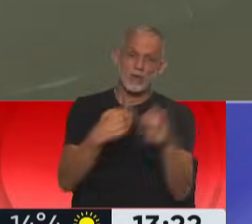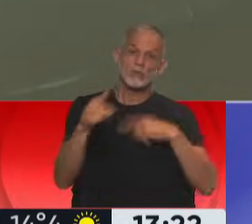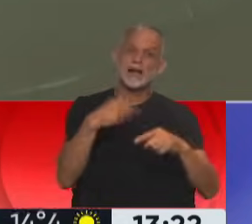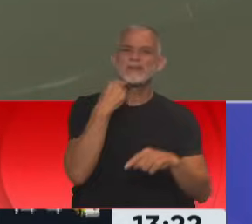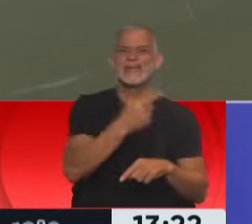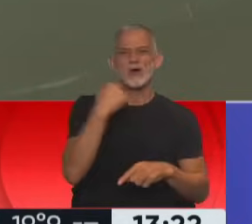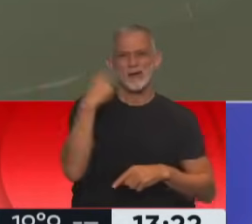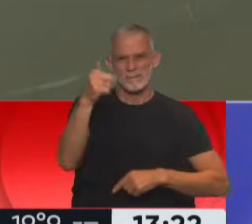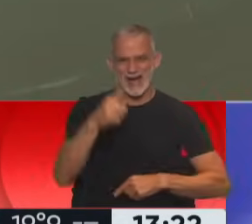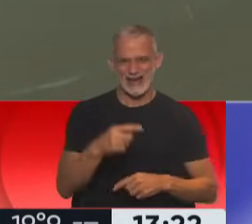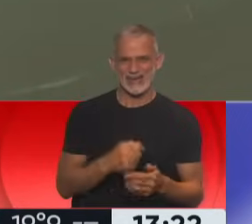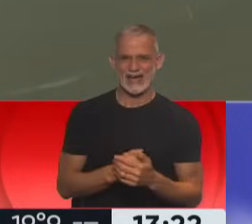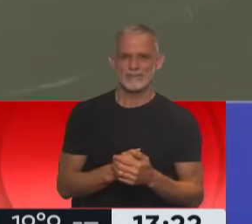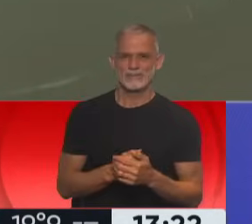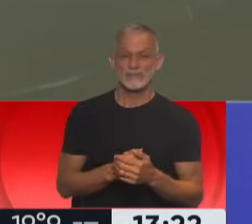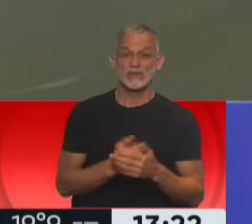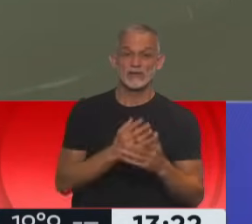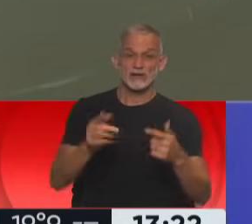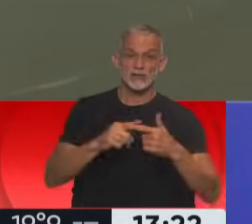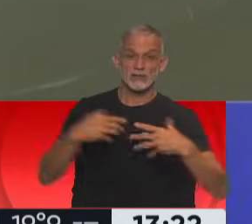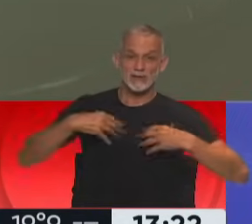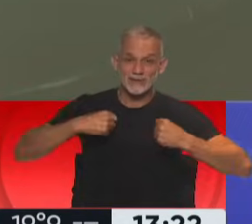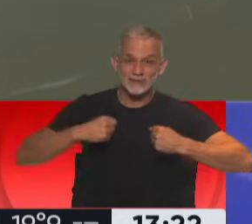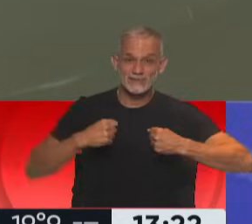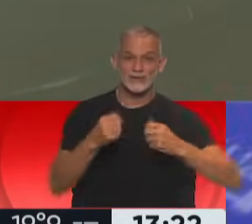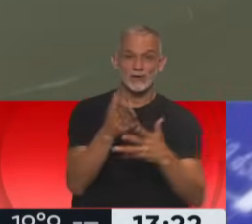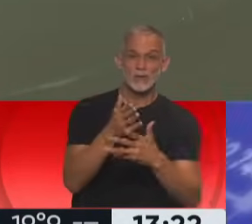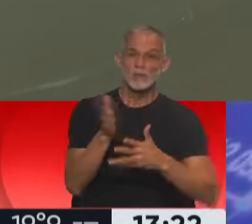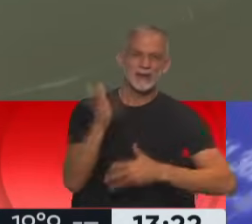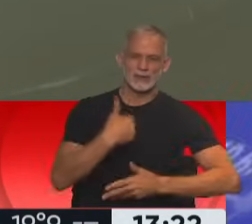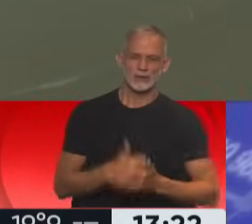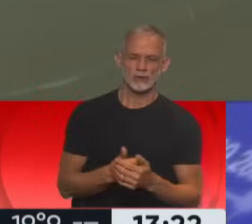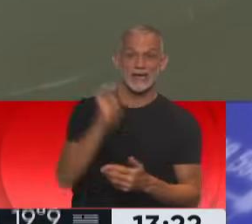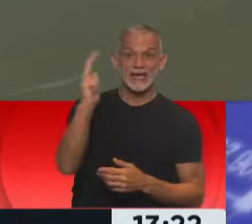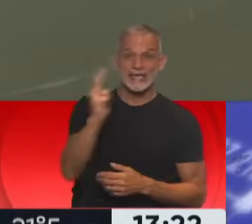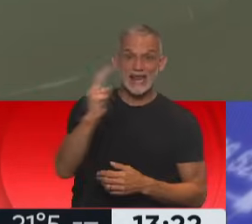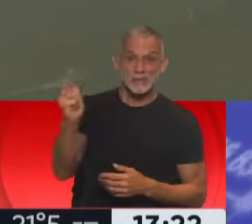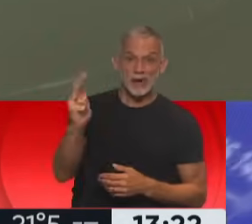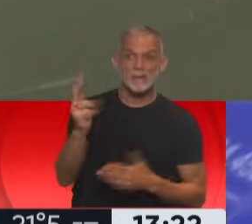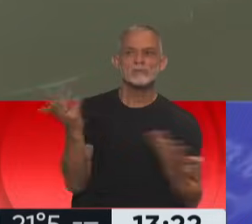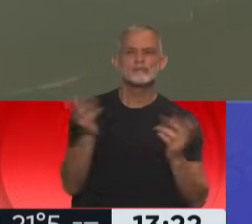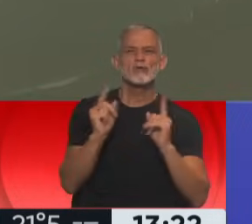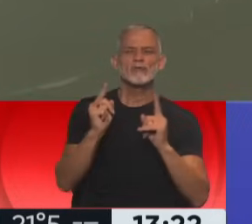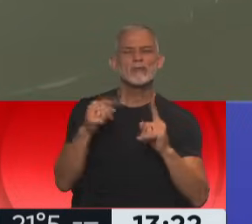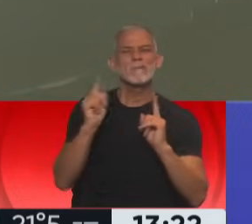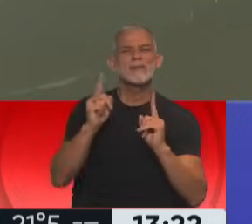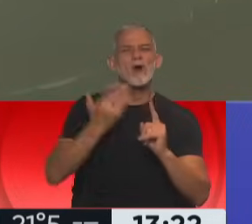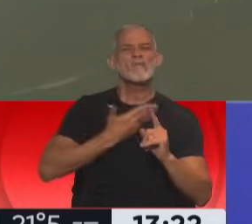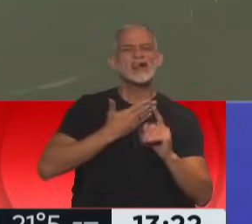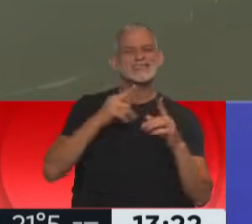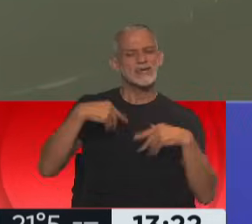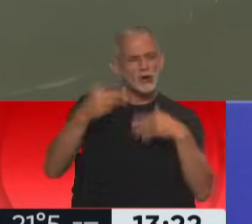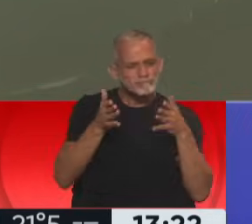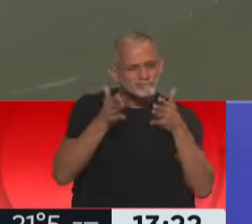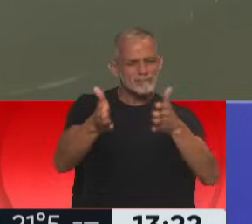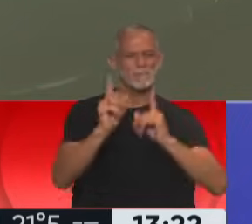hijo en España y salud para todo. Que el papa sea como. Que el Papa sea, que siga la dirección que